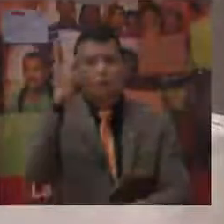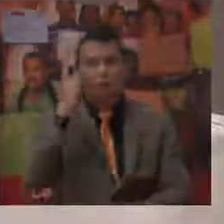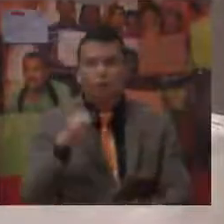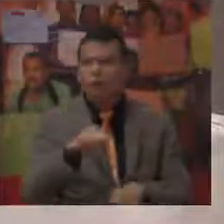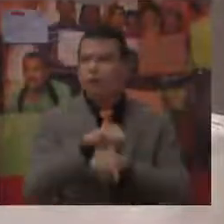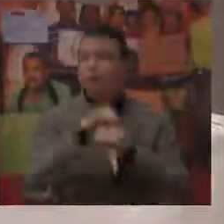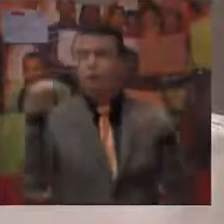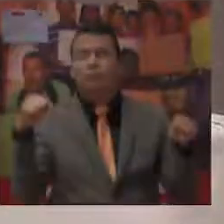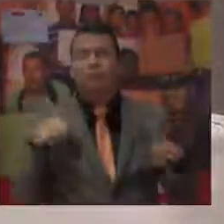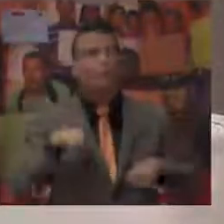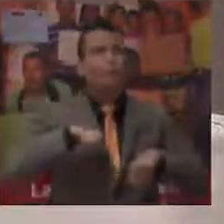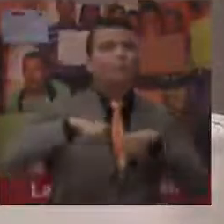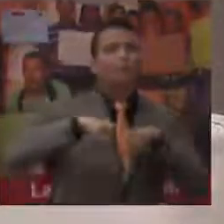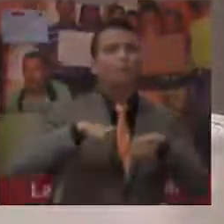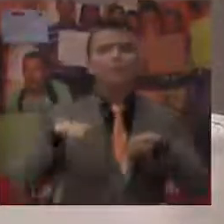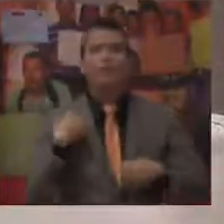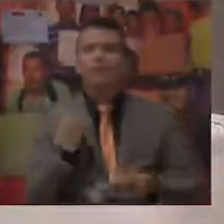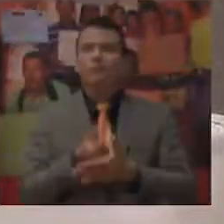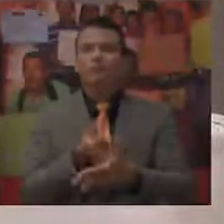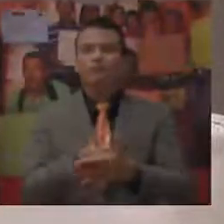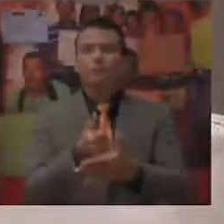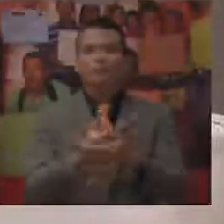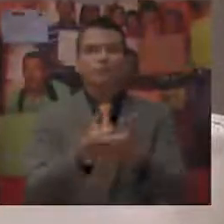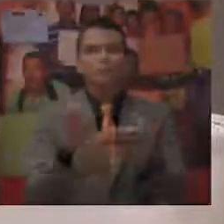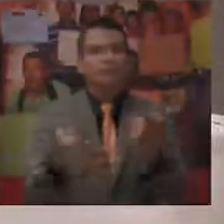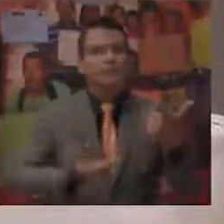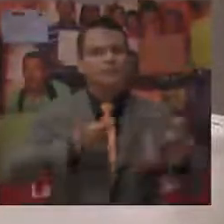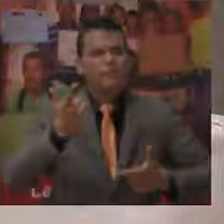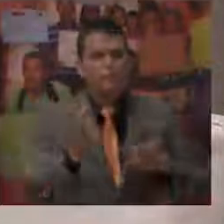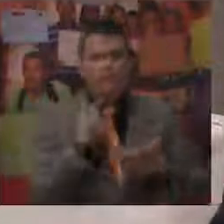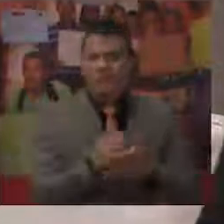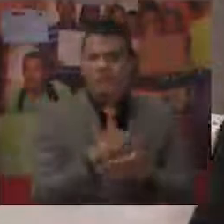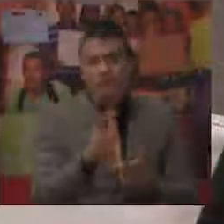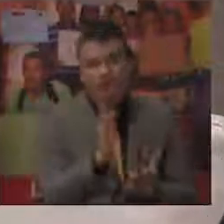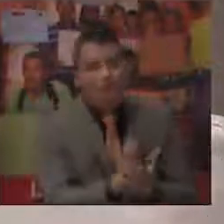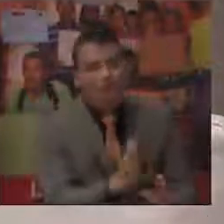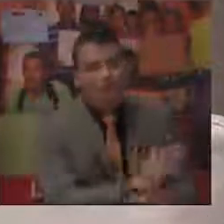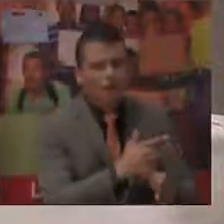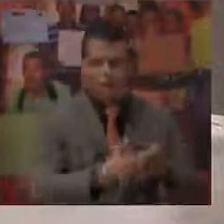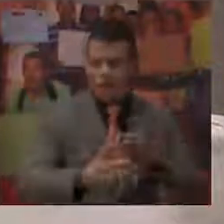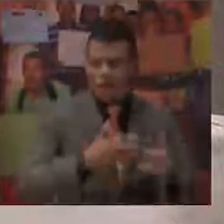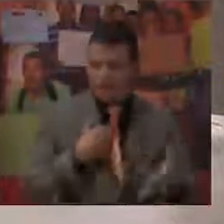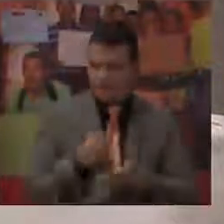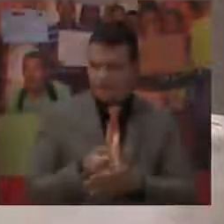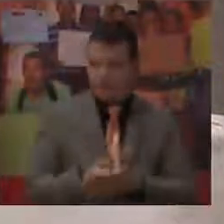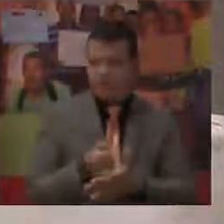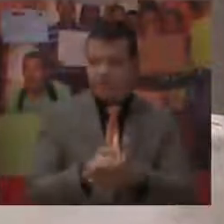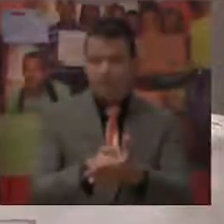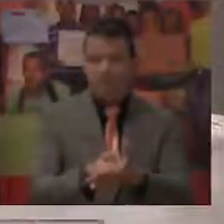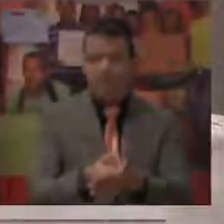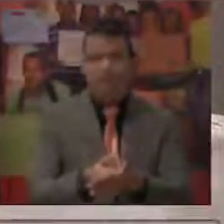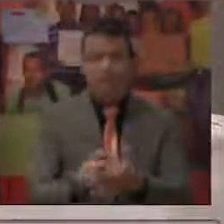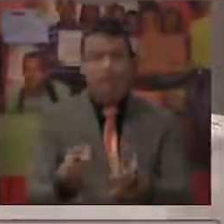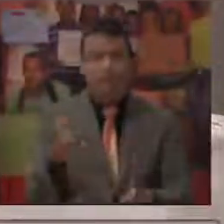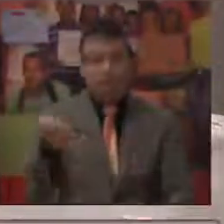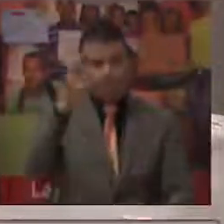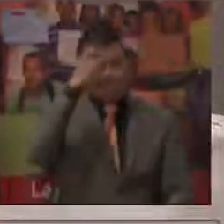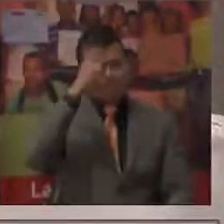levantan con esas ganas y esos ánimos de seguir adelante a pesar de las adversidades. La primera gran